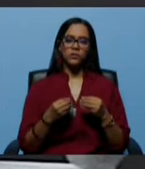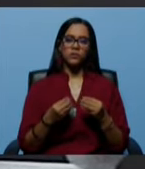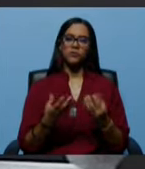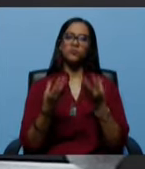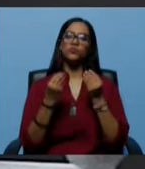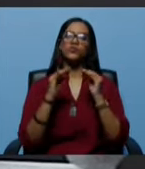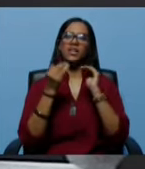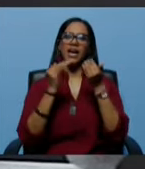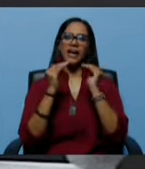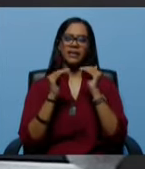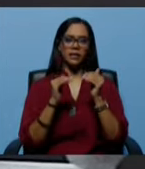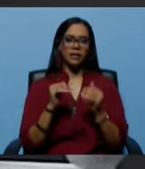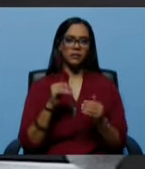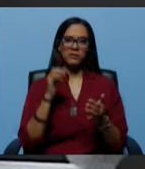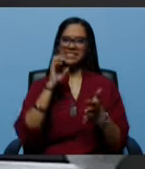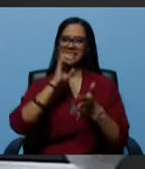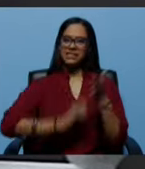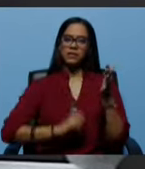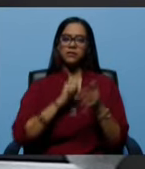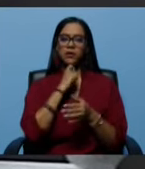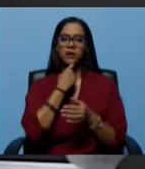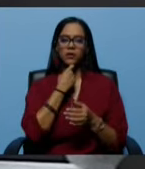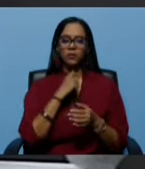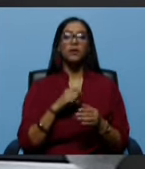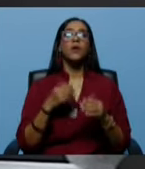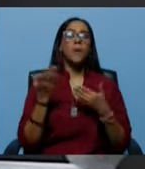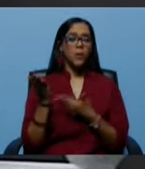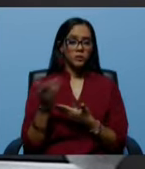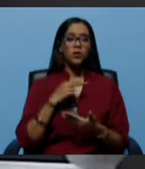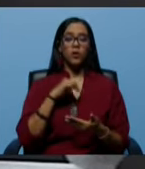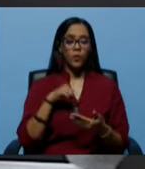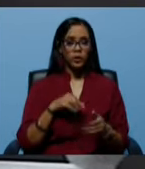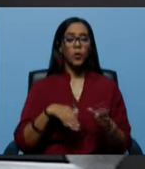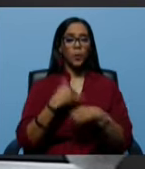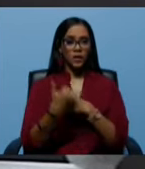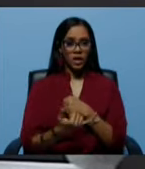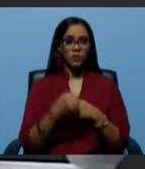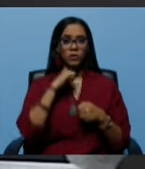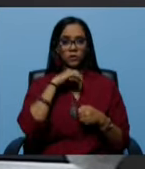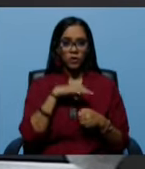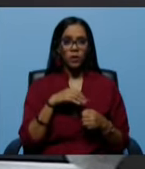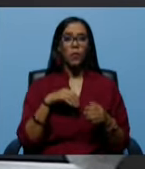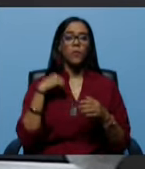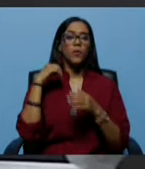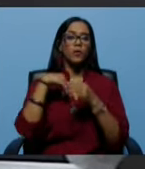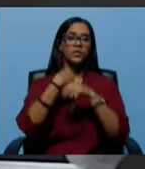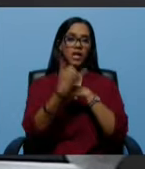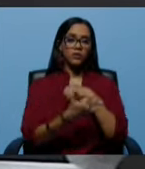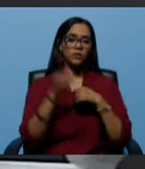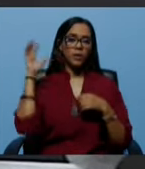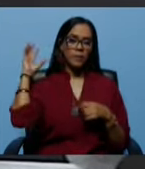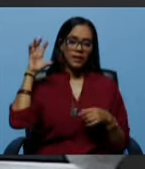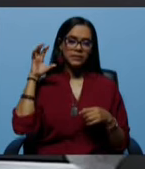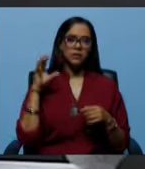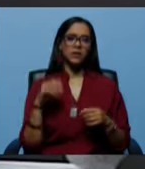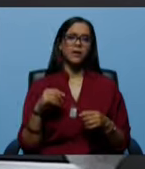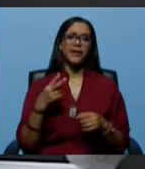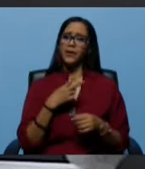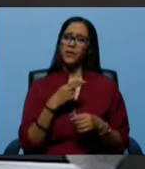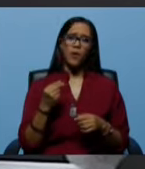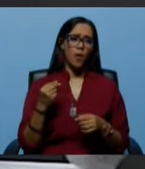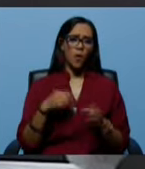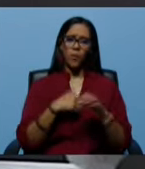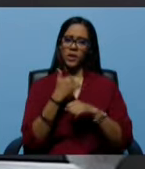paja. Por eso, lo nuestro es un proyecto histórico, es un proyecto de país. No es un proyecto